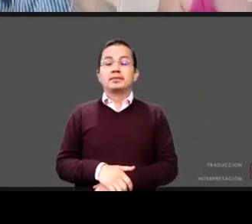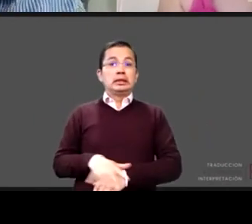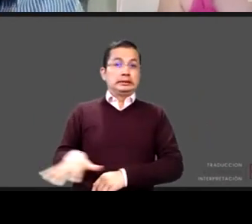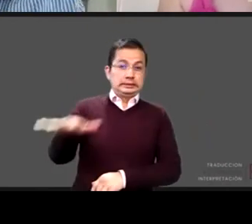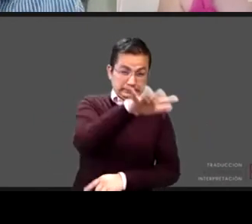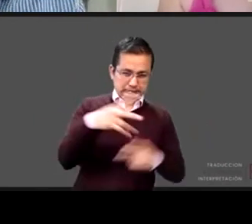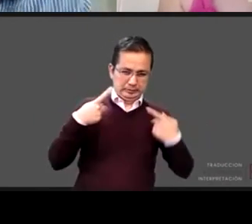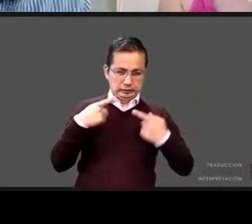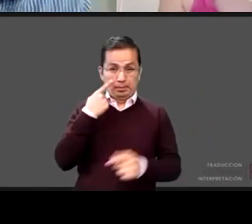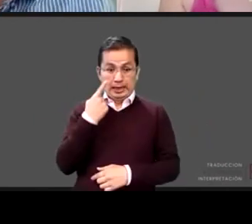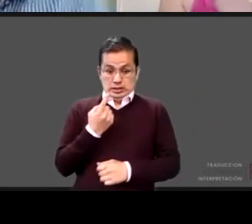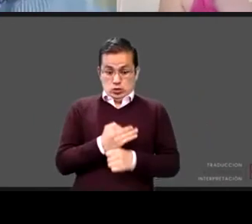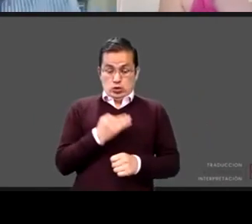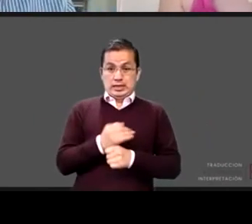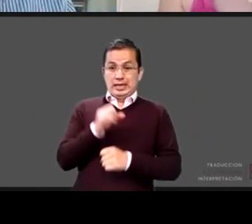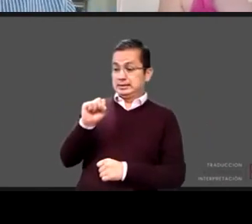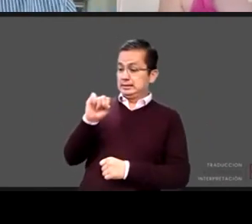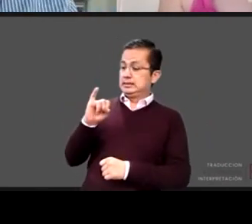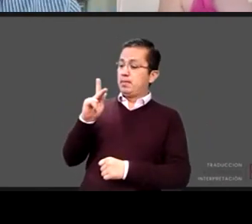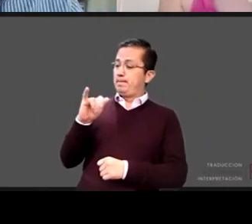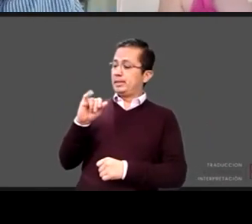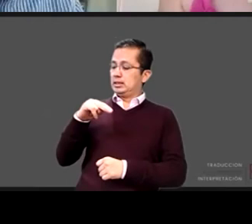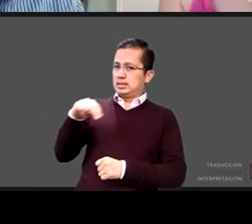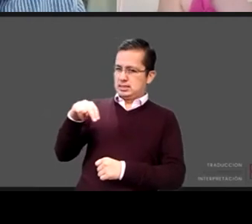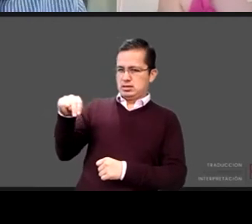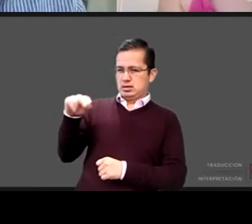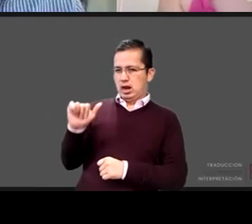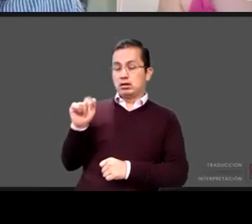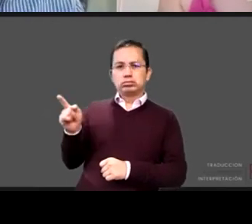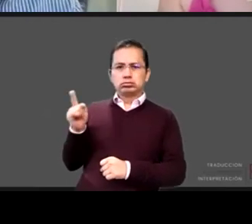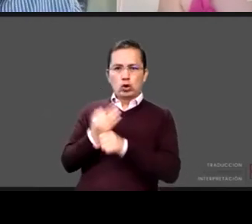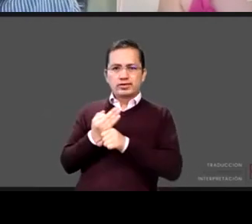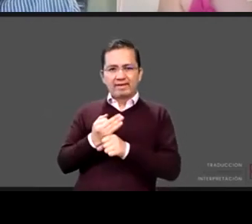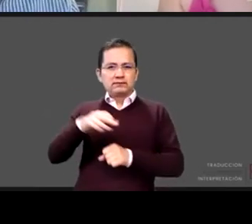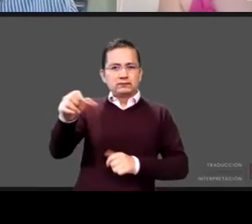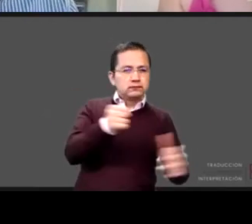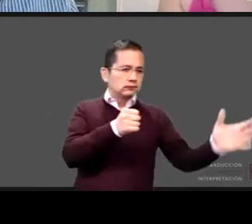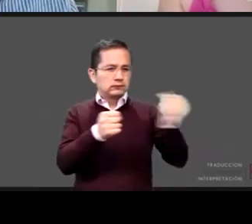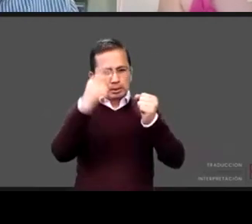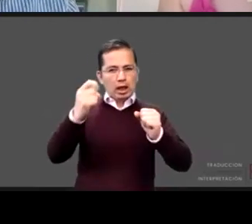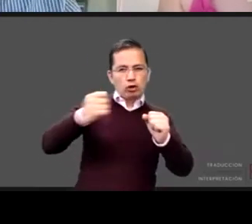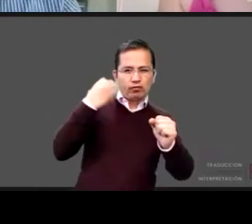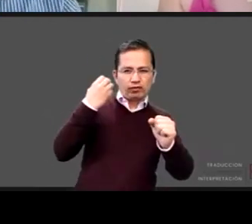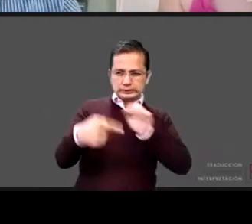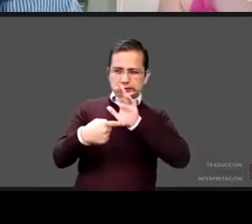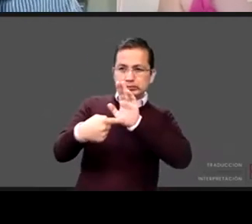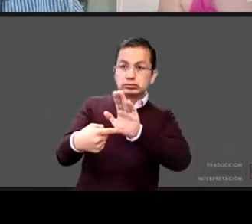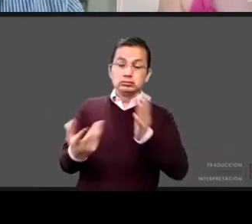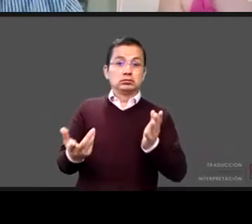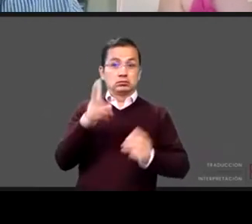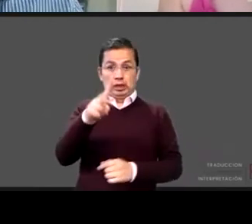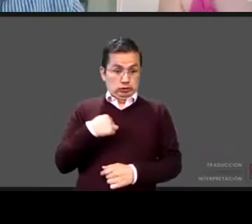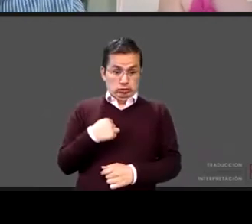Cipina para juntarnos en esta mesa, una mesa que en lo personal pues, me ha encantado, porque hemos estado haciendo el